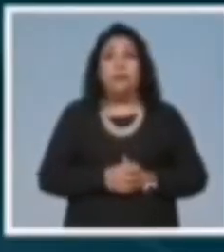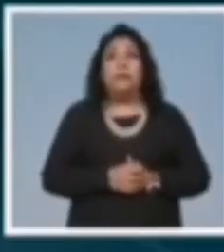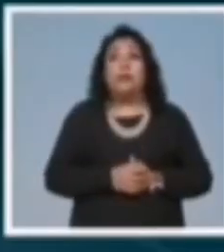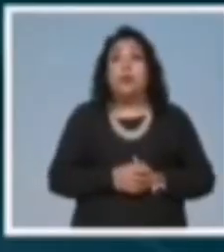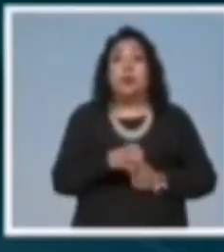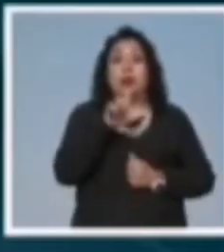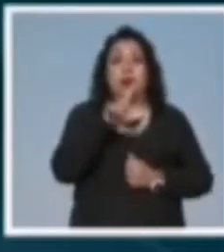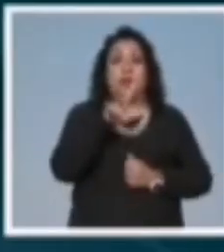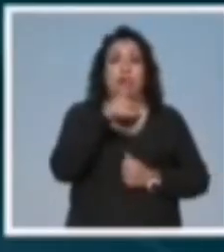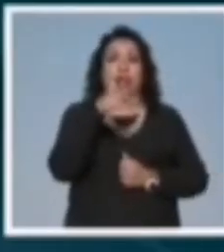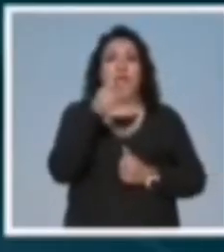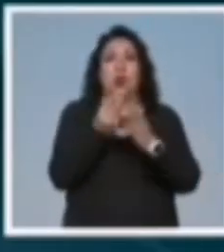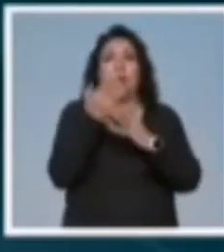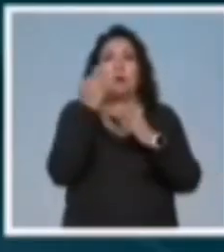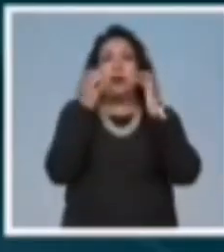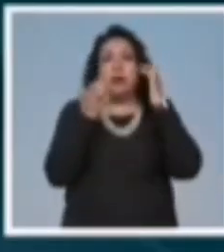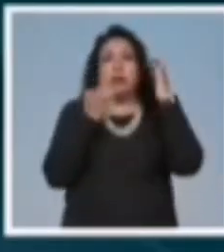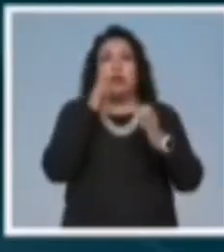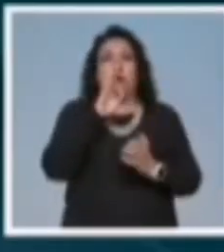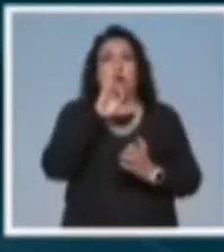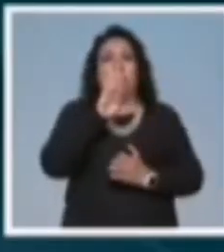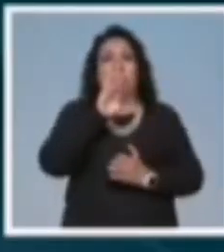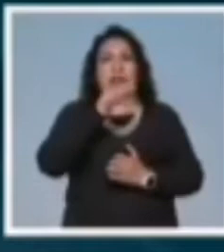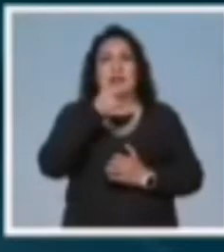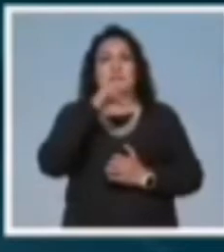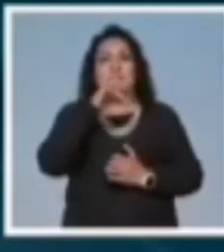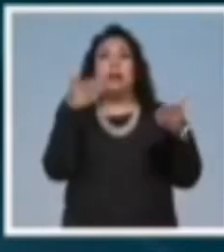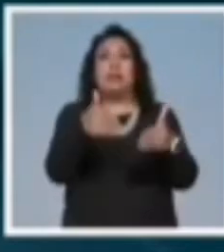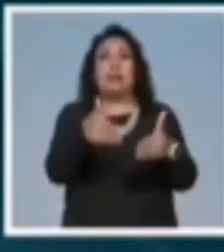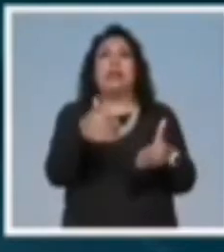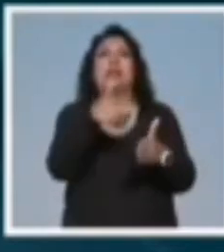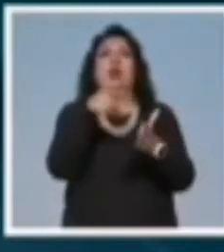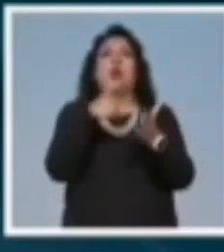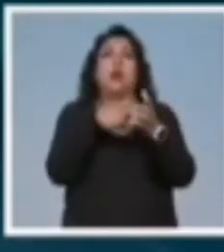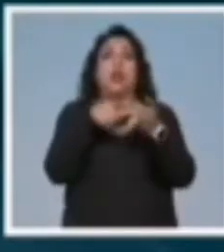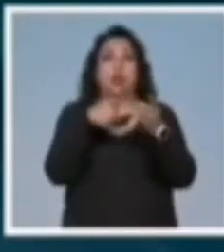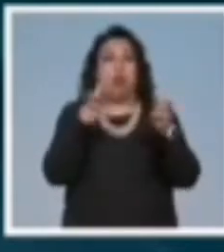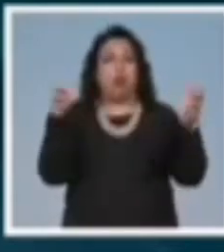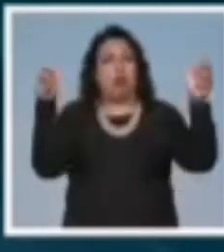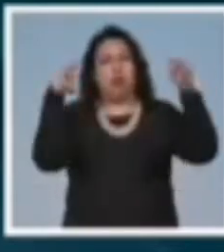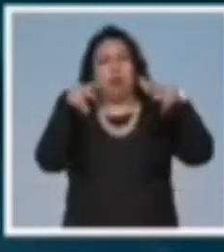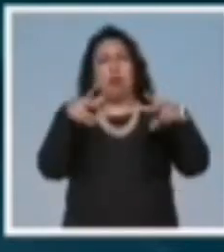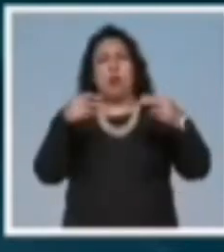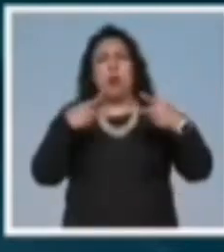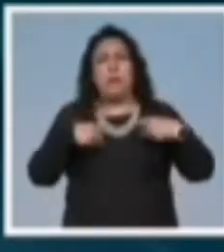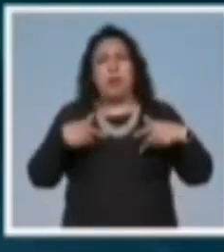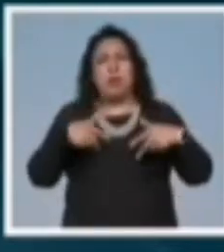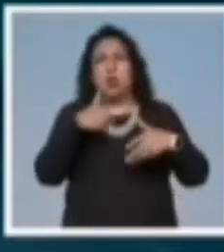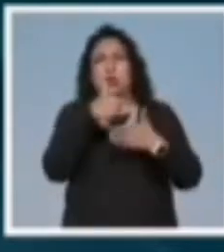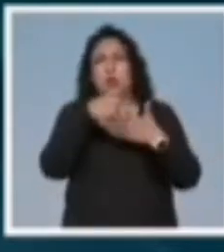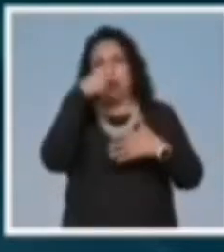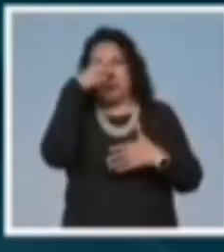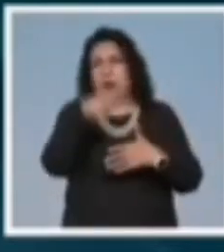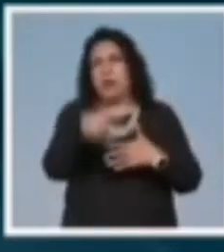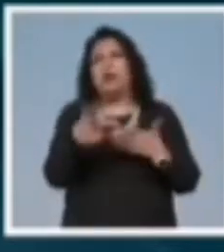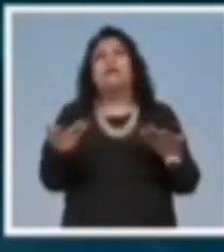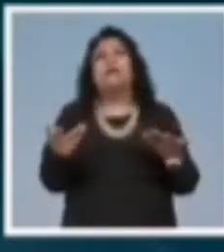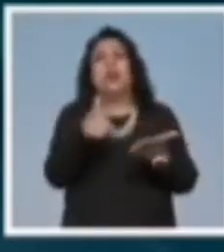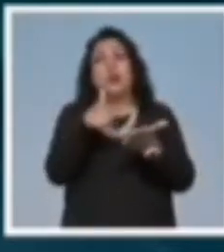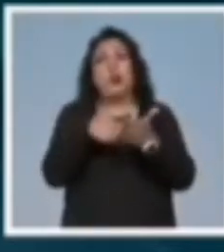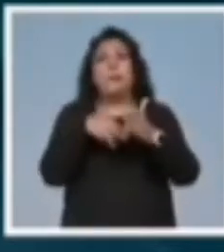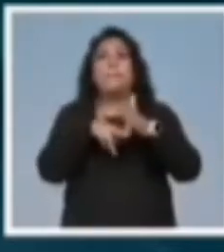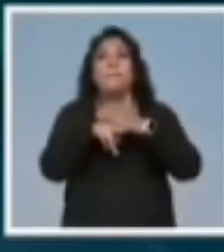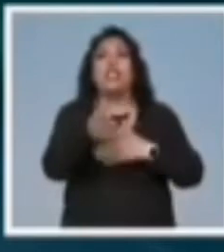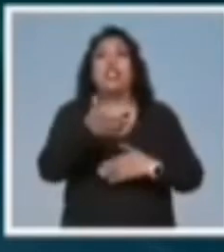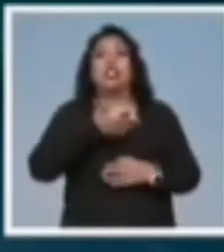El Vergel es la más reciente exposición de Fabián Chaires y se presenta en uno de los lugares más concurridos de la Ciudad de México. Nos referimos al